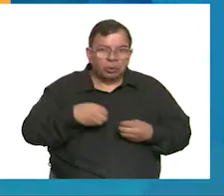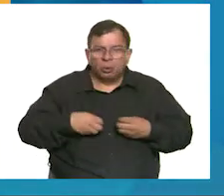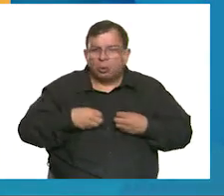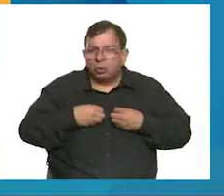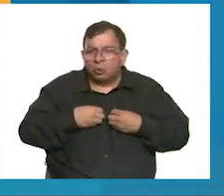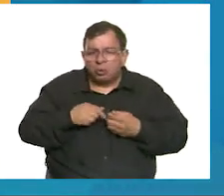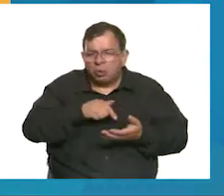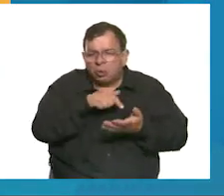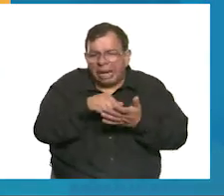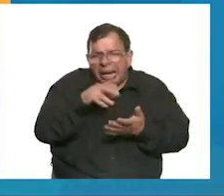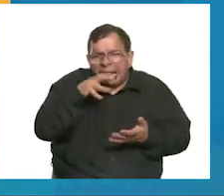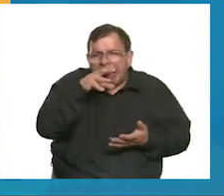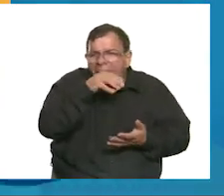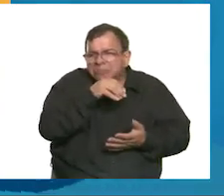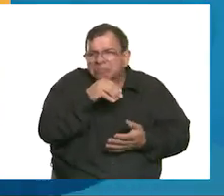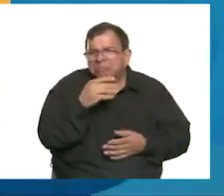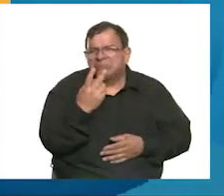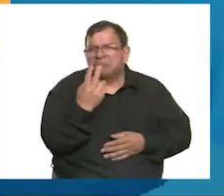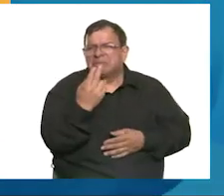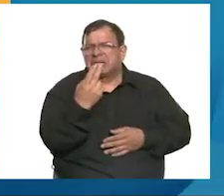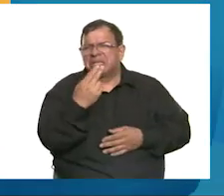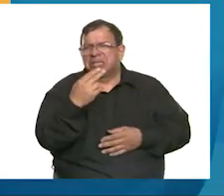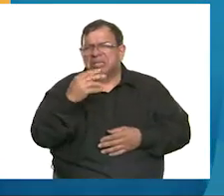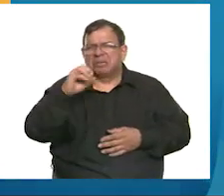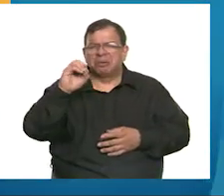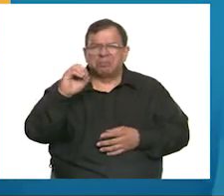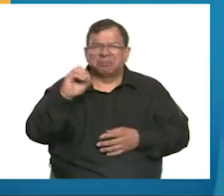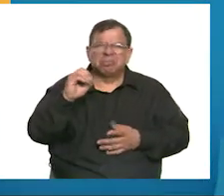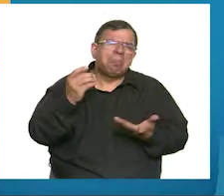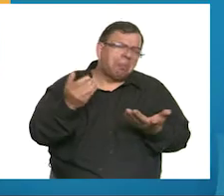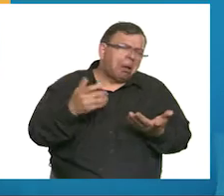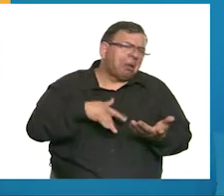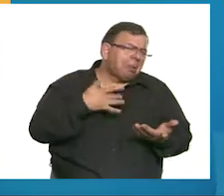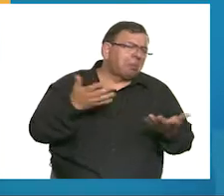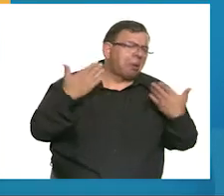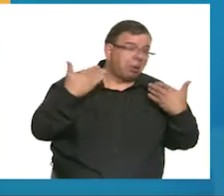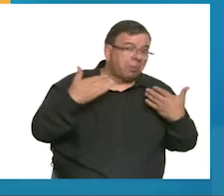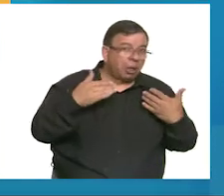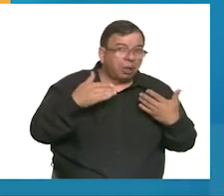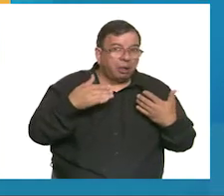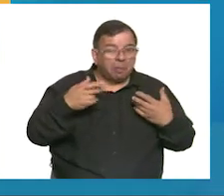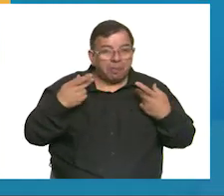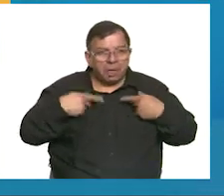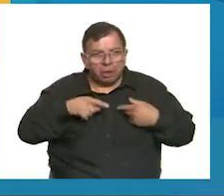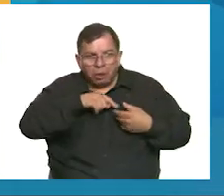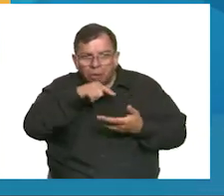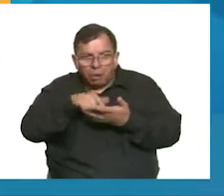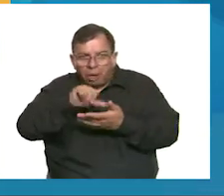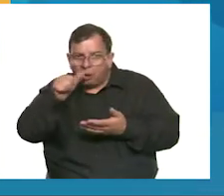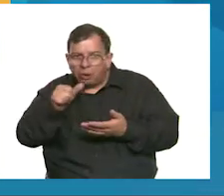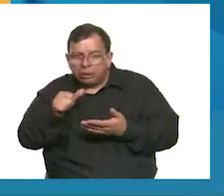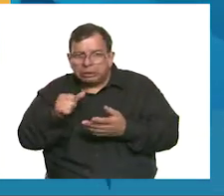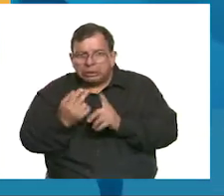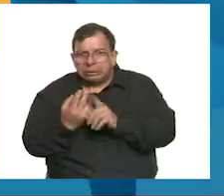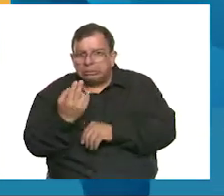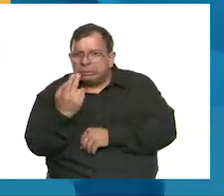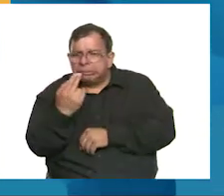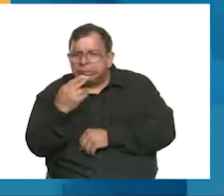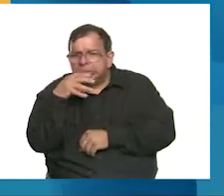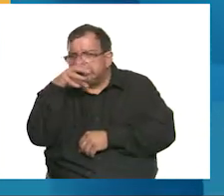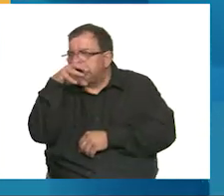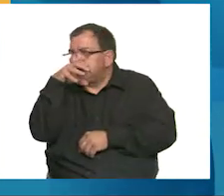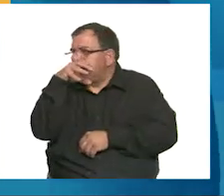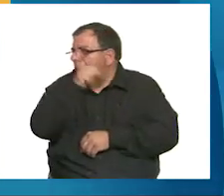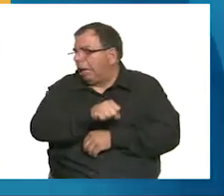lugar muy caliente, 25 grados es un día fresco, pero para otra persona 25 grados puede que sea un día